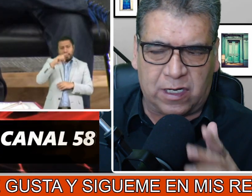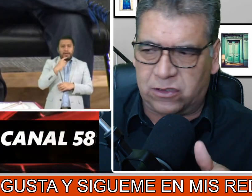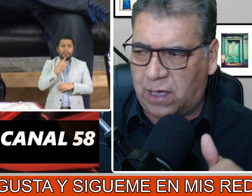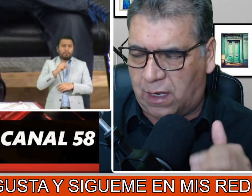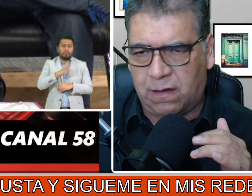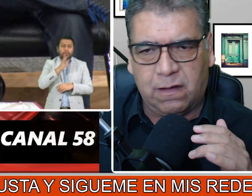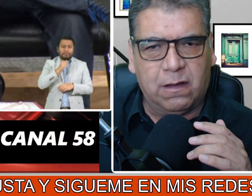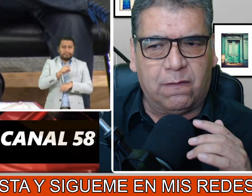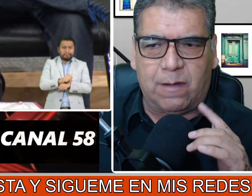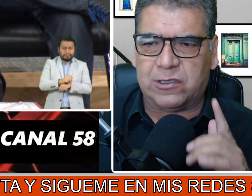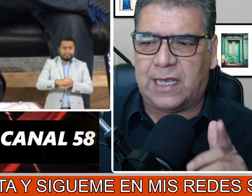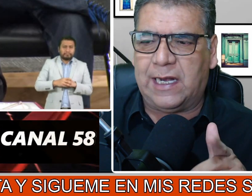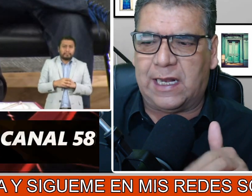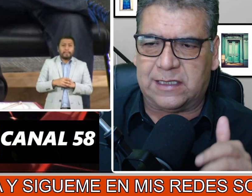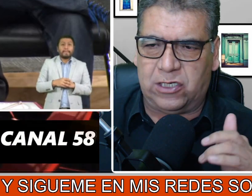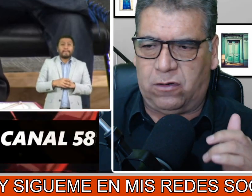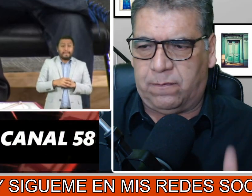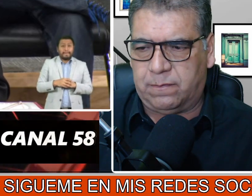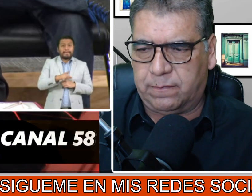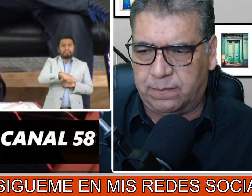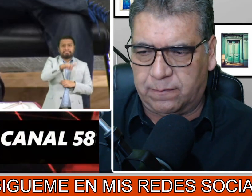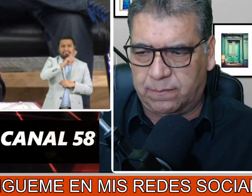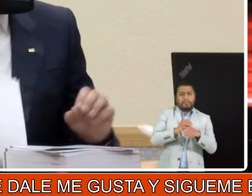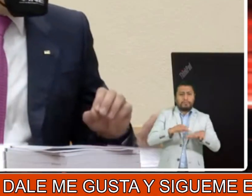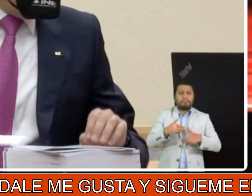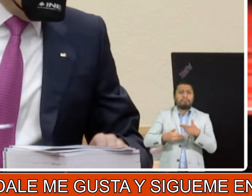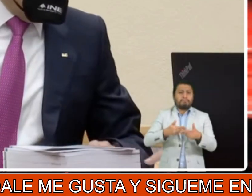Acción Nacional. Vamos a ir a la sesión.